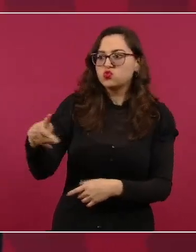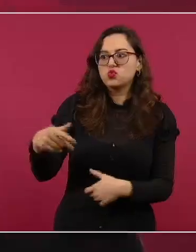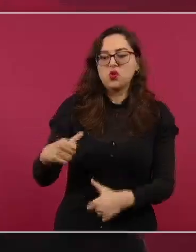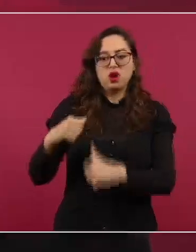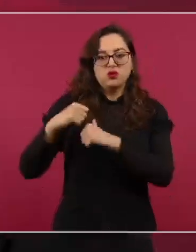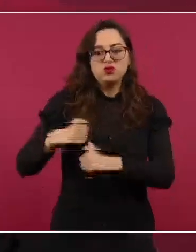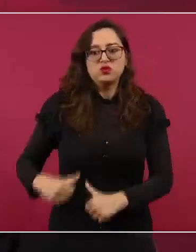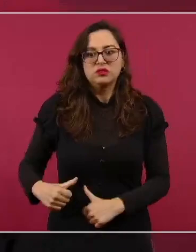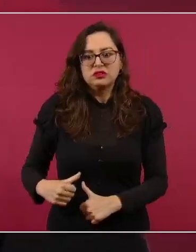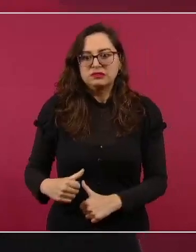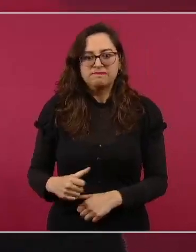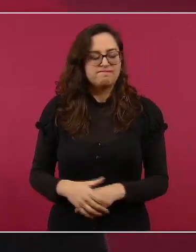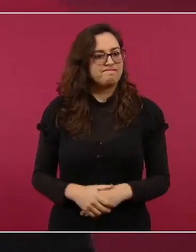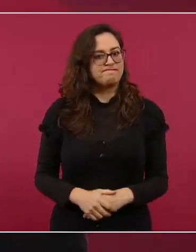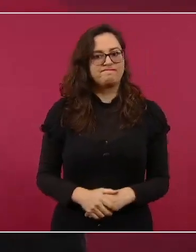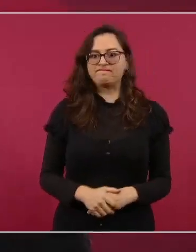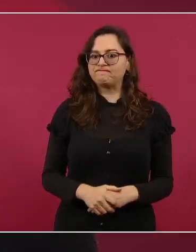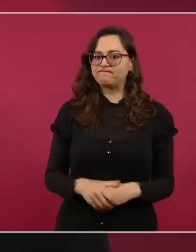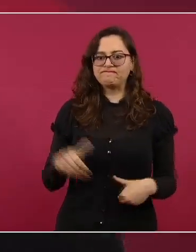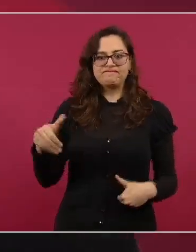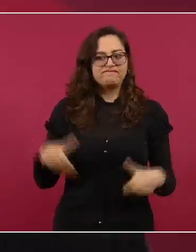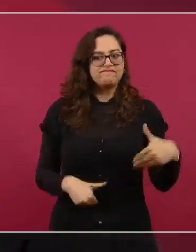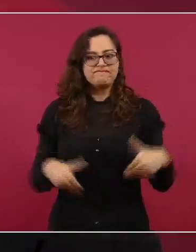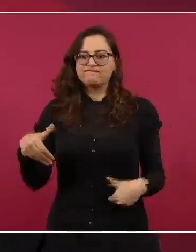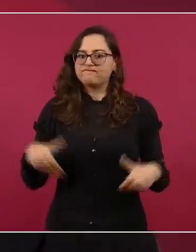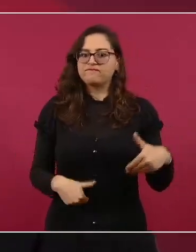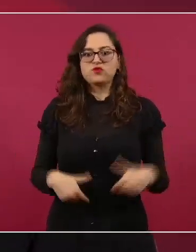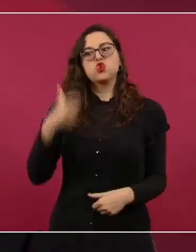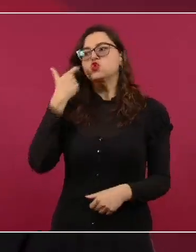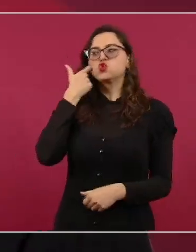que es como antes, pero